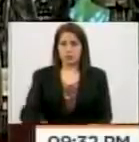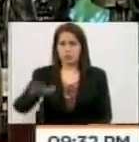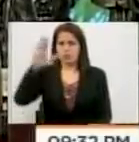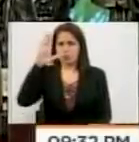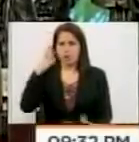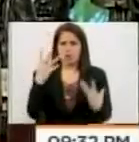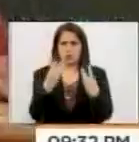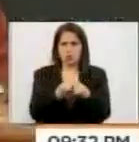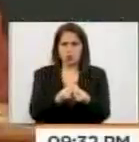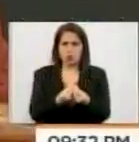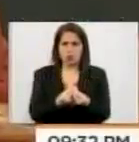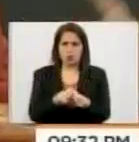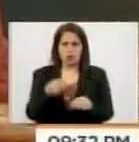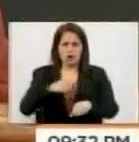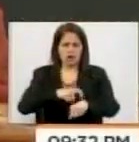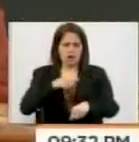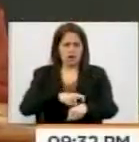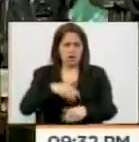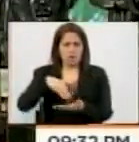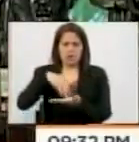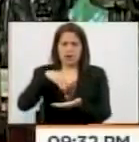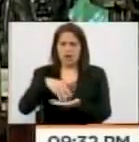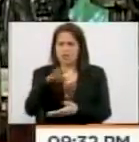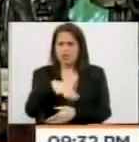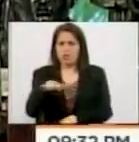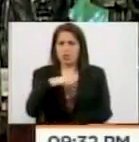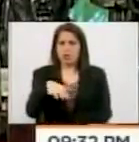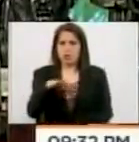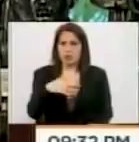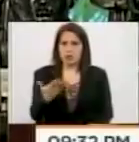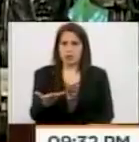¿En qué parte de Miranda? En Parque Miranda regresamos.